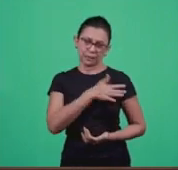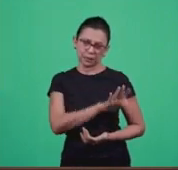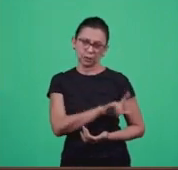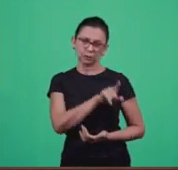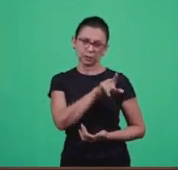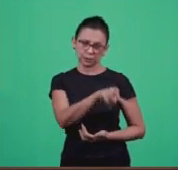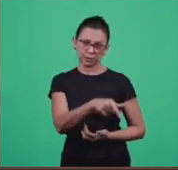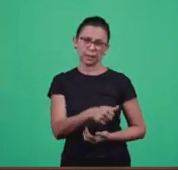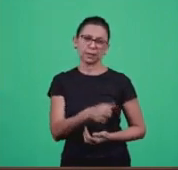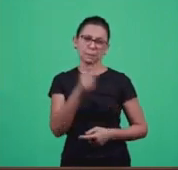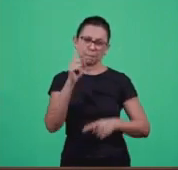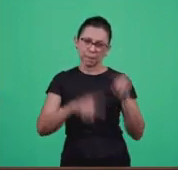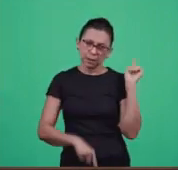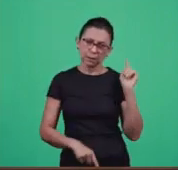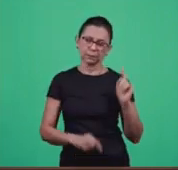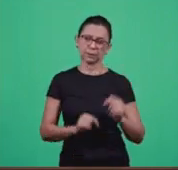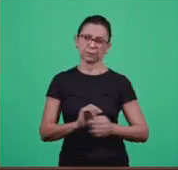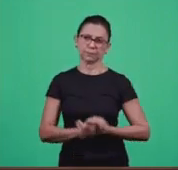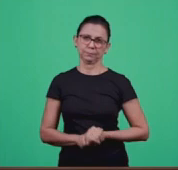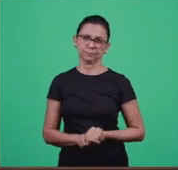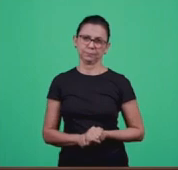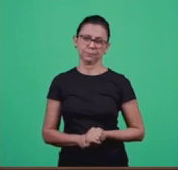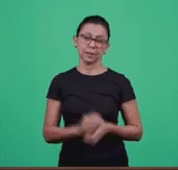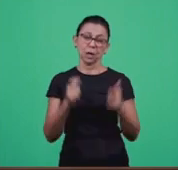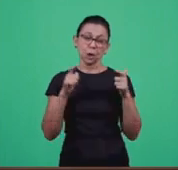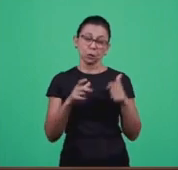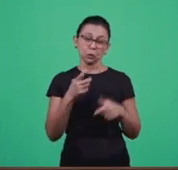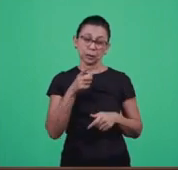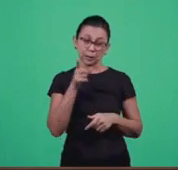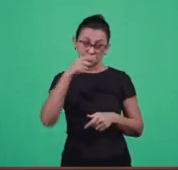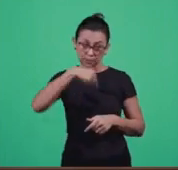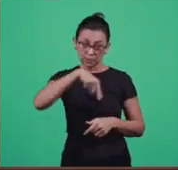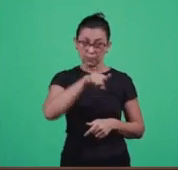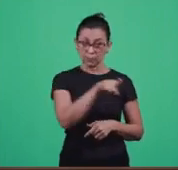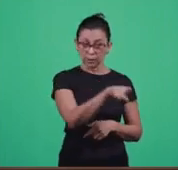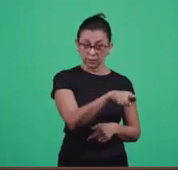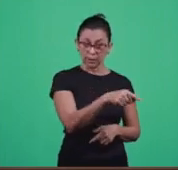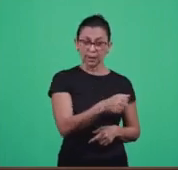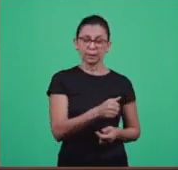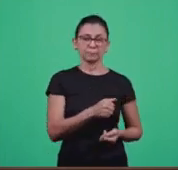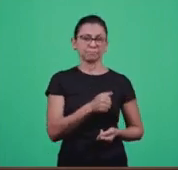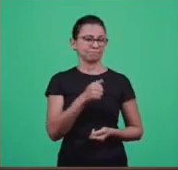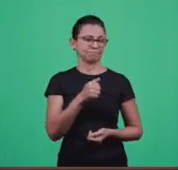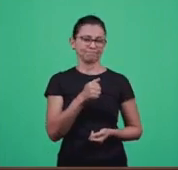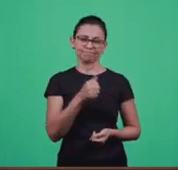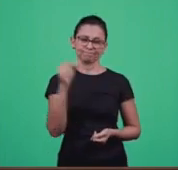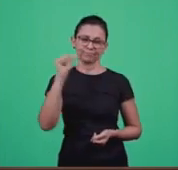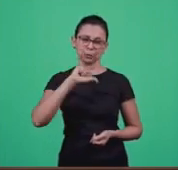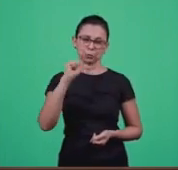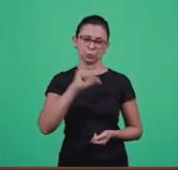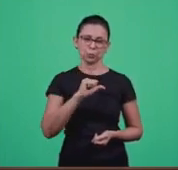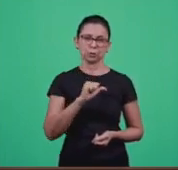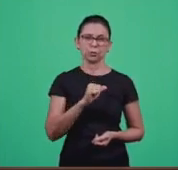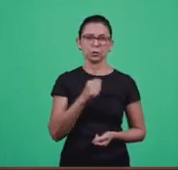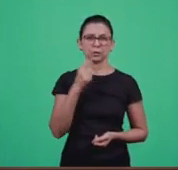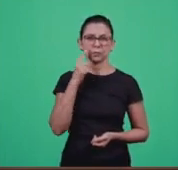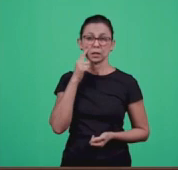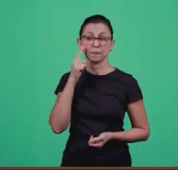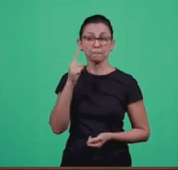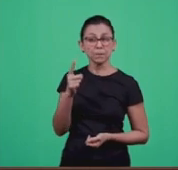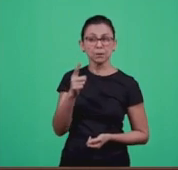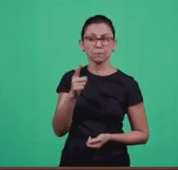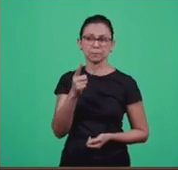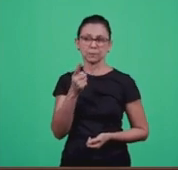no agrada a Dios. Aquel lugar que tú has ido tampoco agrada a Dios. Aquello que tú viste, que